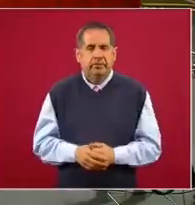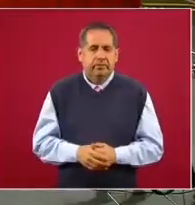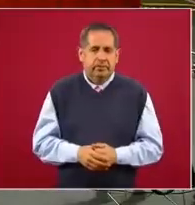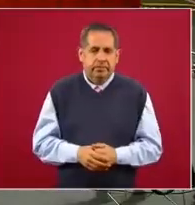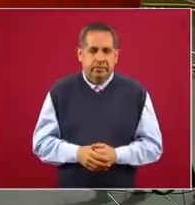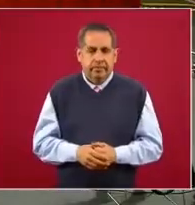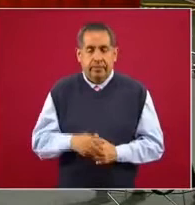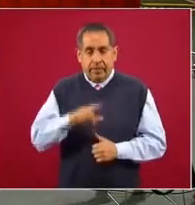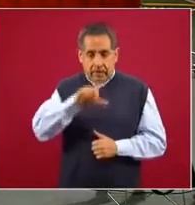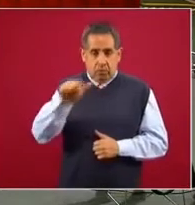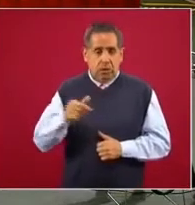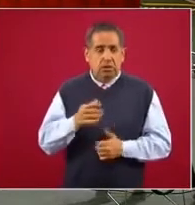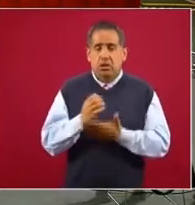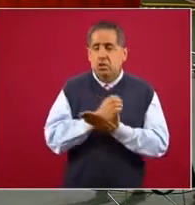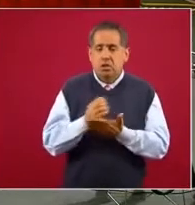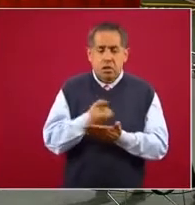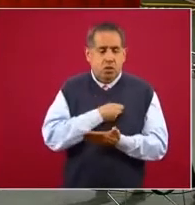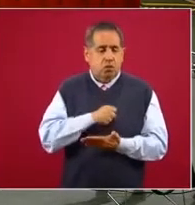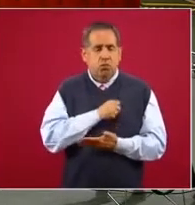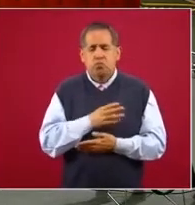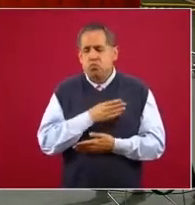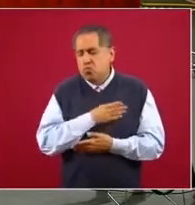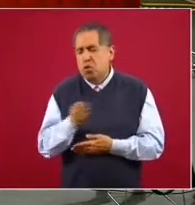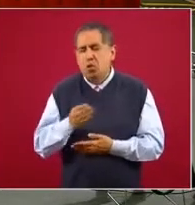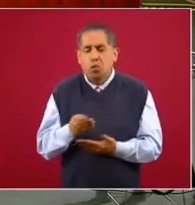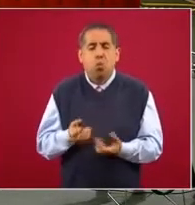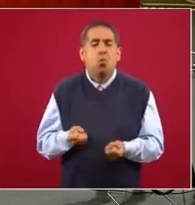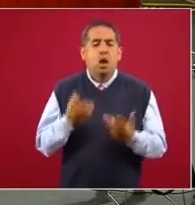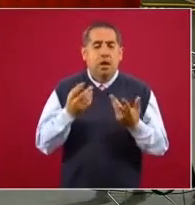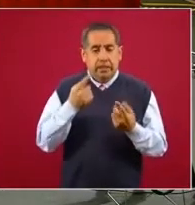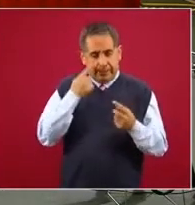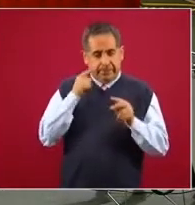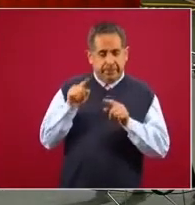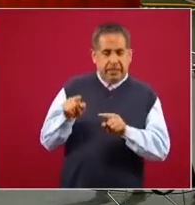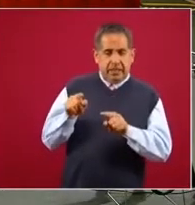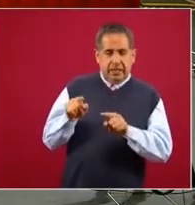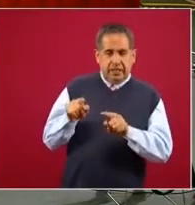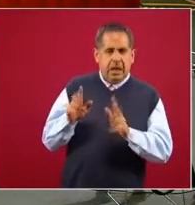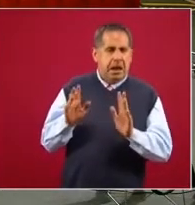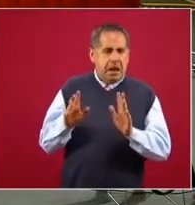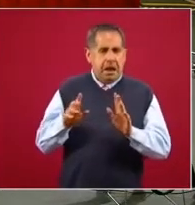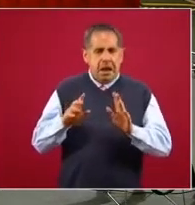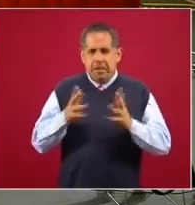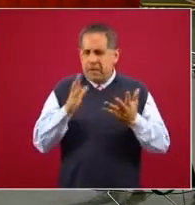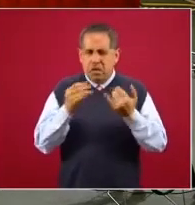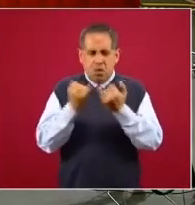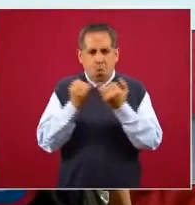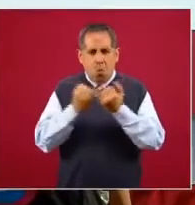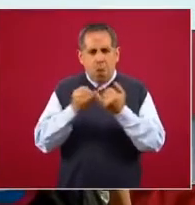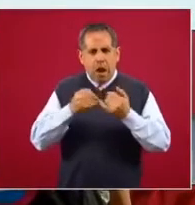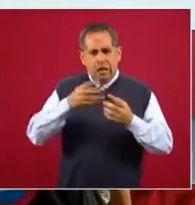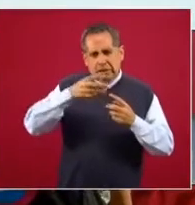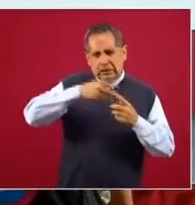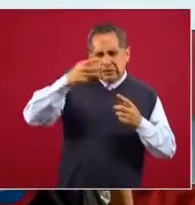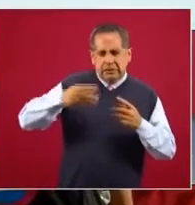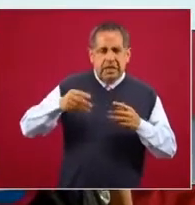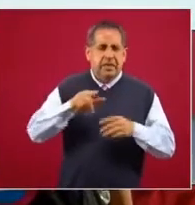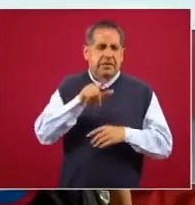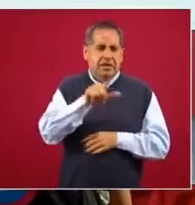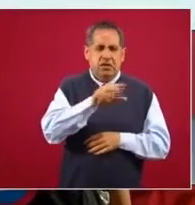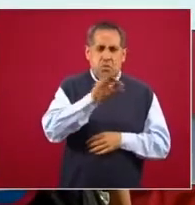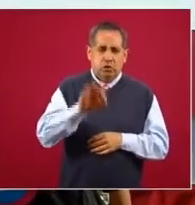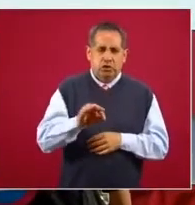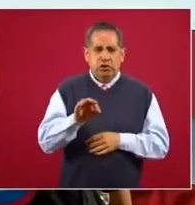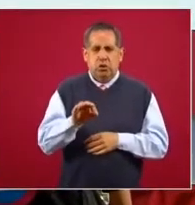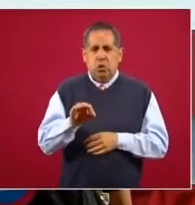La curva de personas recuperadas, vean cómo sigue un poco la imagen de la curva de casos estimados, más 17% para